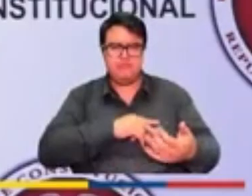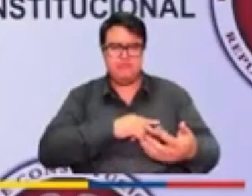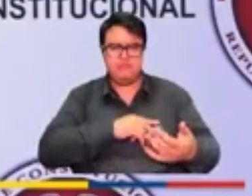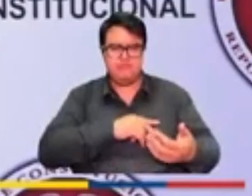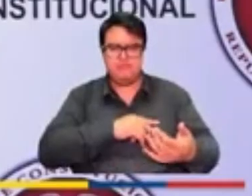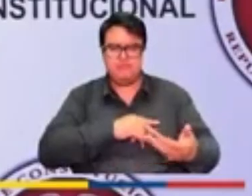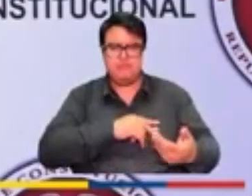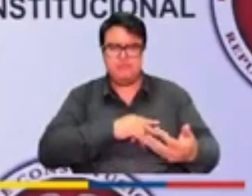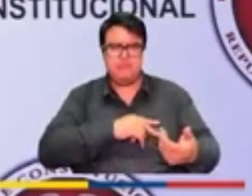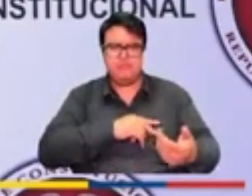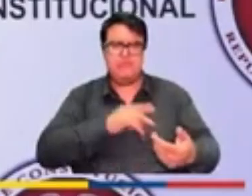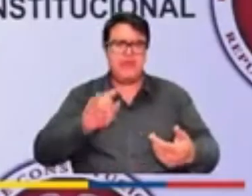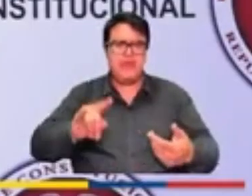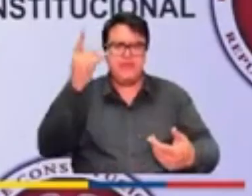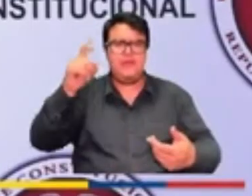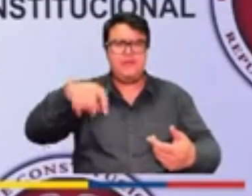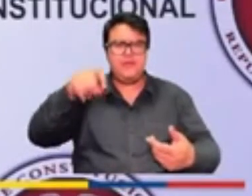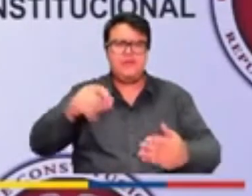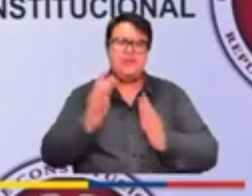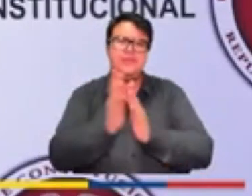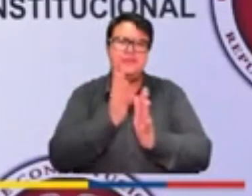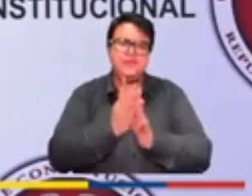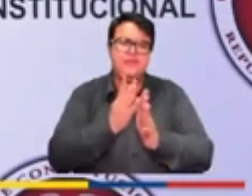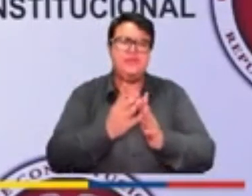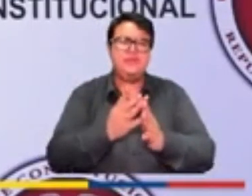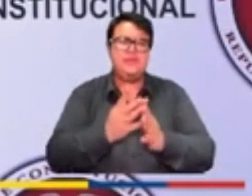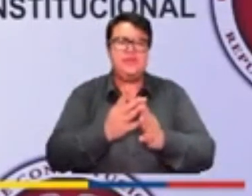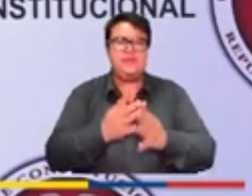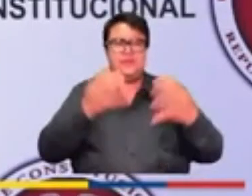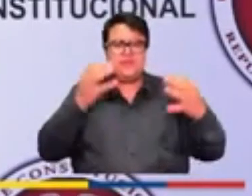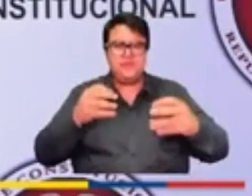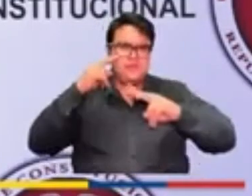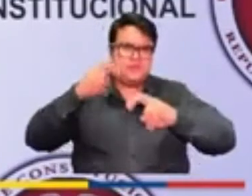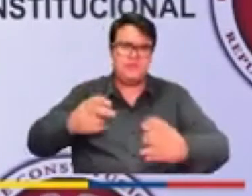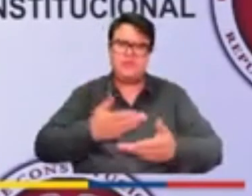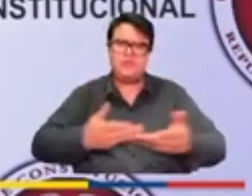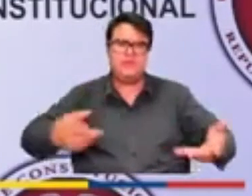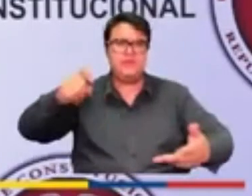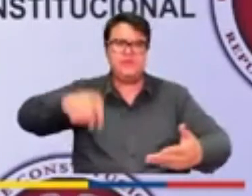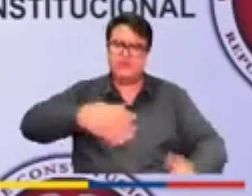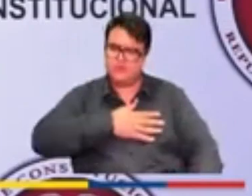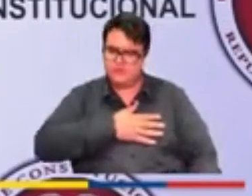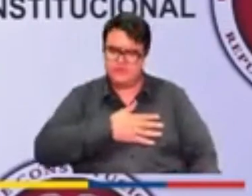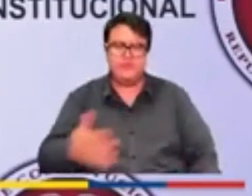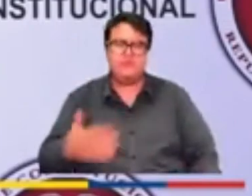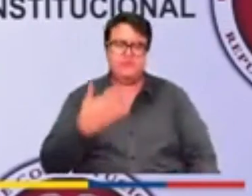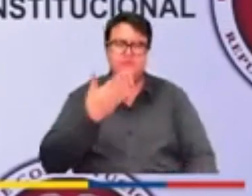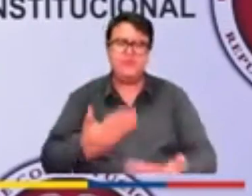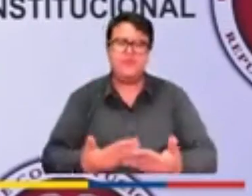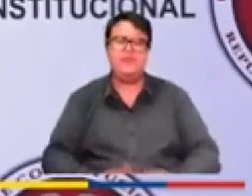a cualquier requerimiento sobre información en las diferentes investigaciones que hemos hecho. Muchas gracias.